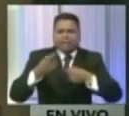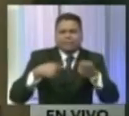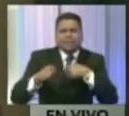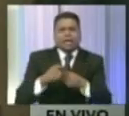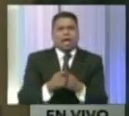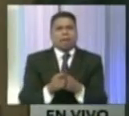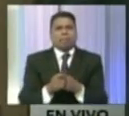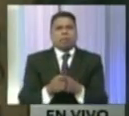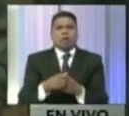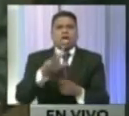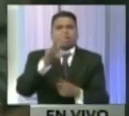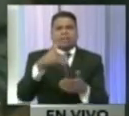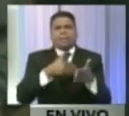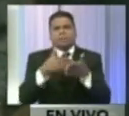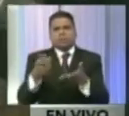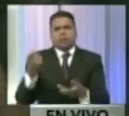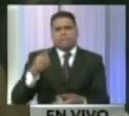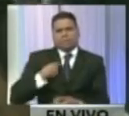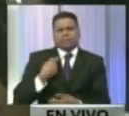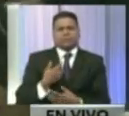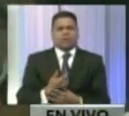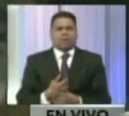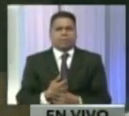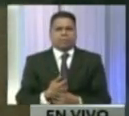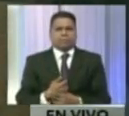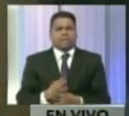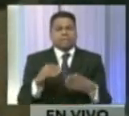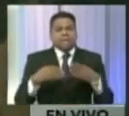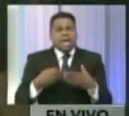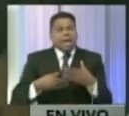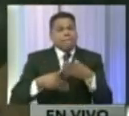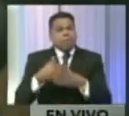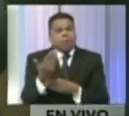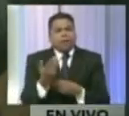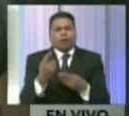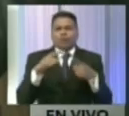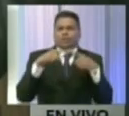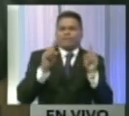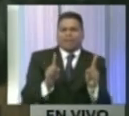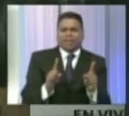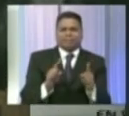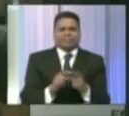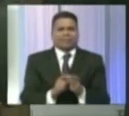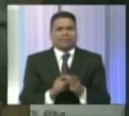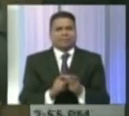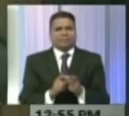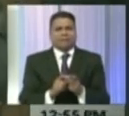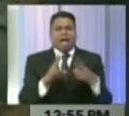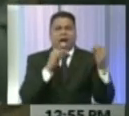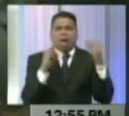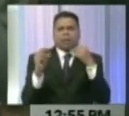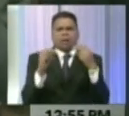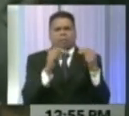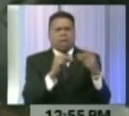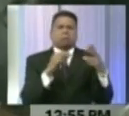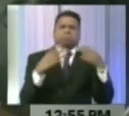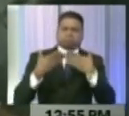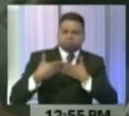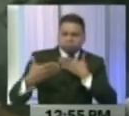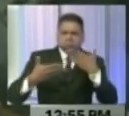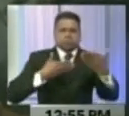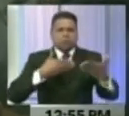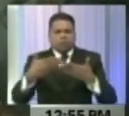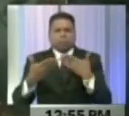me baje de los 3 millones de pensionados. Y ese es el modelo. Y sobre eso está abierto el diálogo. Y podemos discutir, podemos conversar y